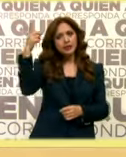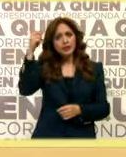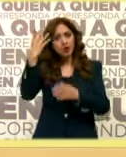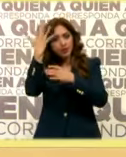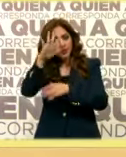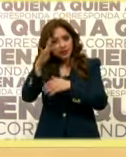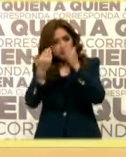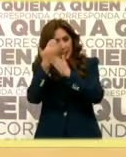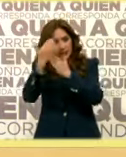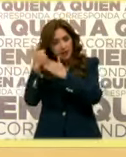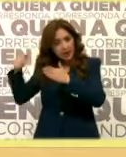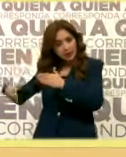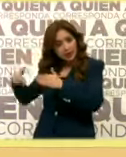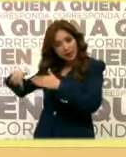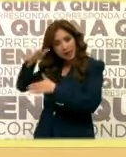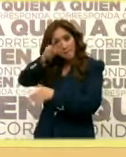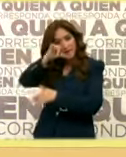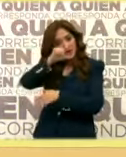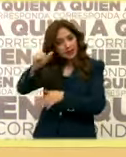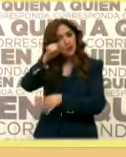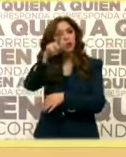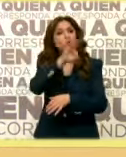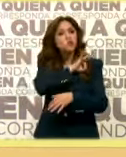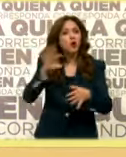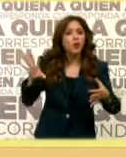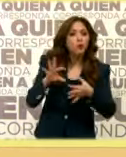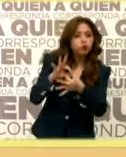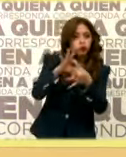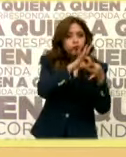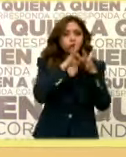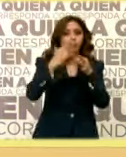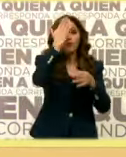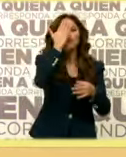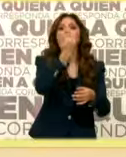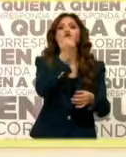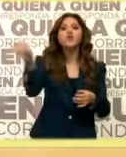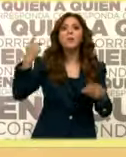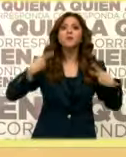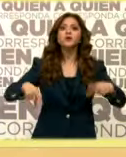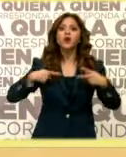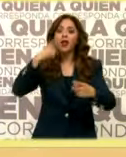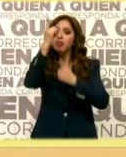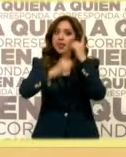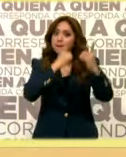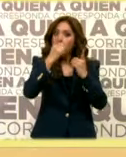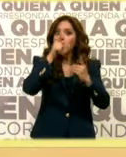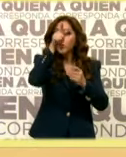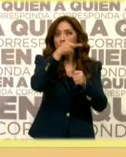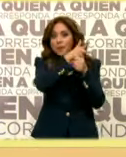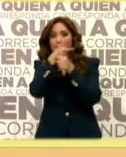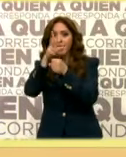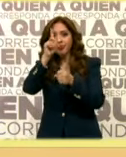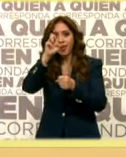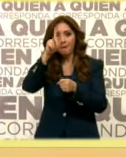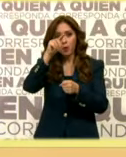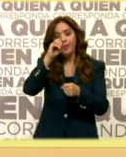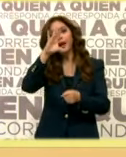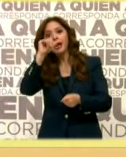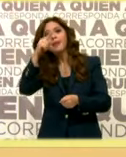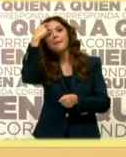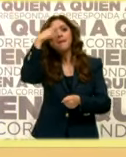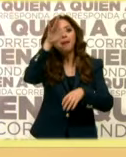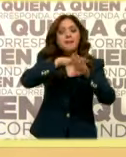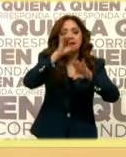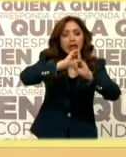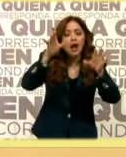la Villa Juguetón. Tú puedes jugar una cascarita con el talento de Azteca Deportes. Sigue la transmisión de Deporte Caliente para saber todos los